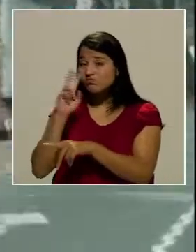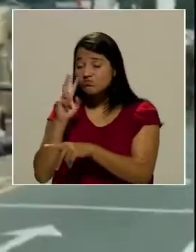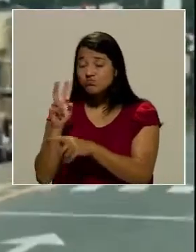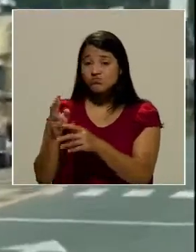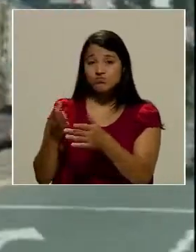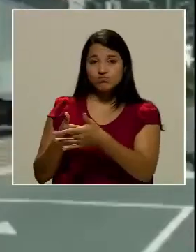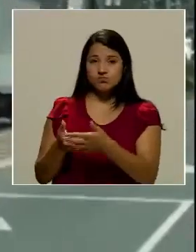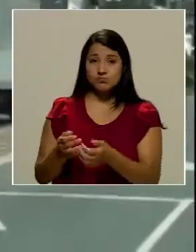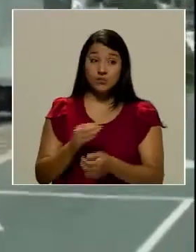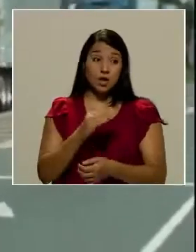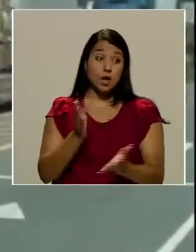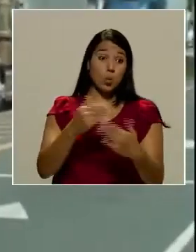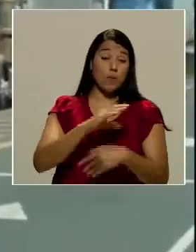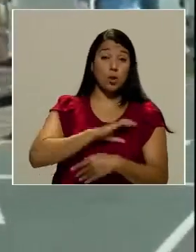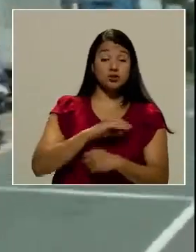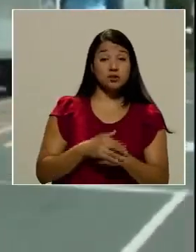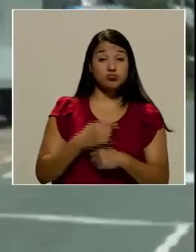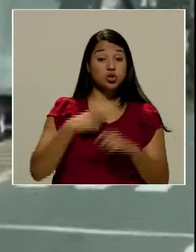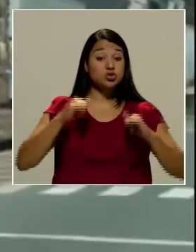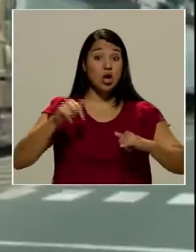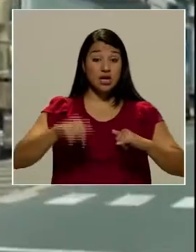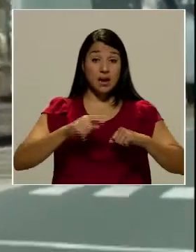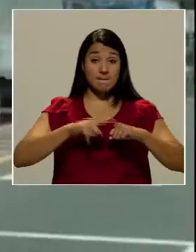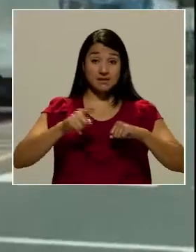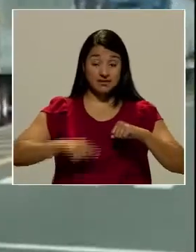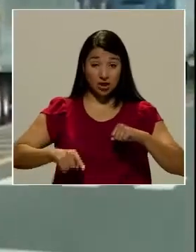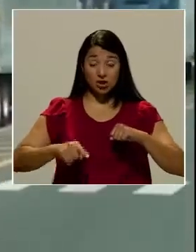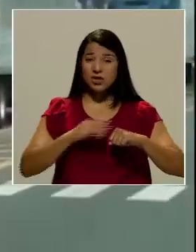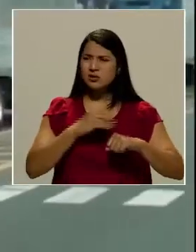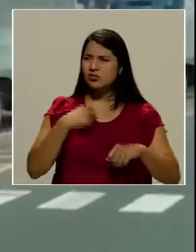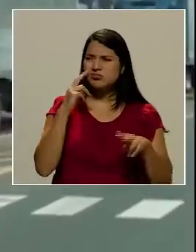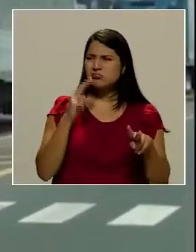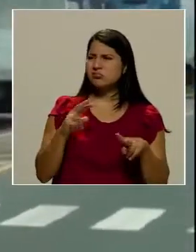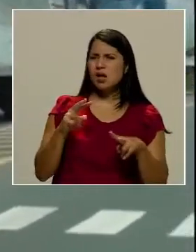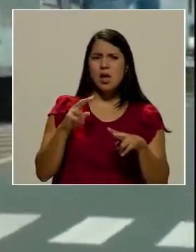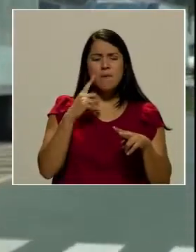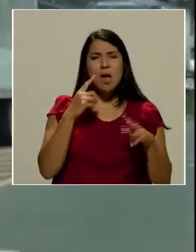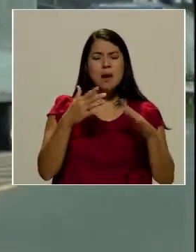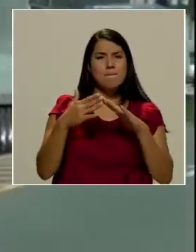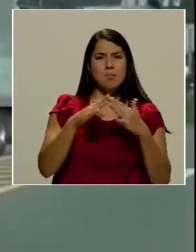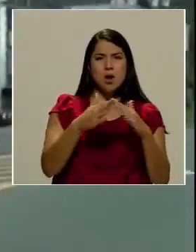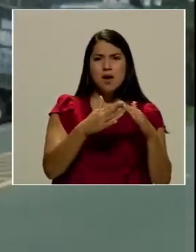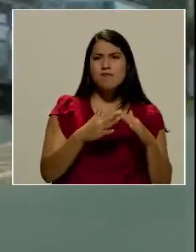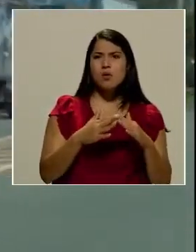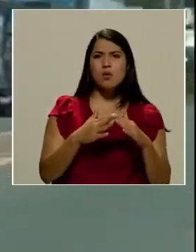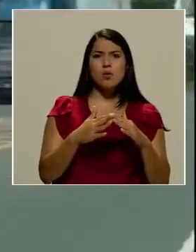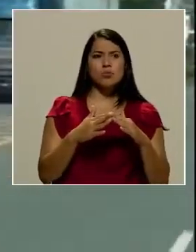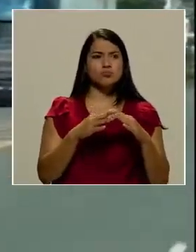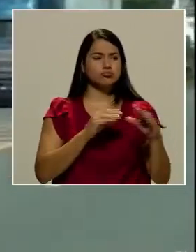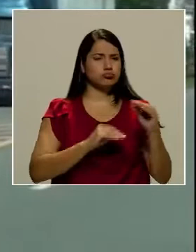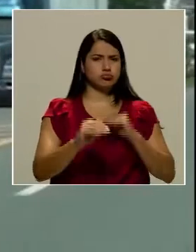su ausencia. Por ejemplo, yo estoy aquí en Pérez Celedón y me indigna de que todo el pueblo se moviliza, no se bloquean